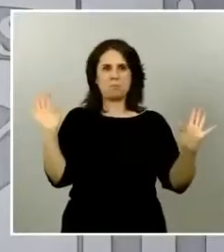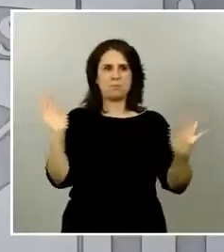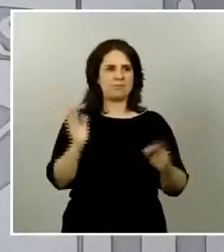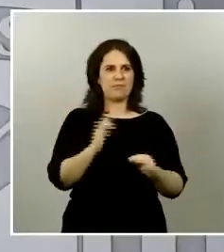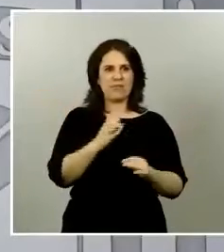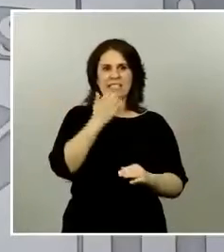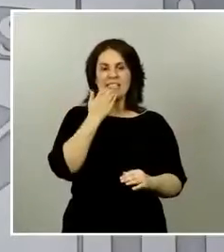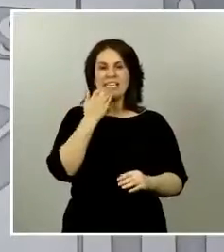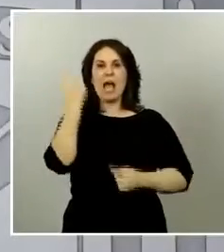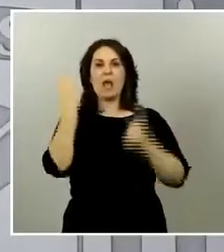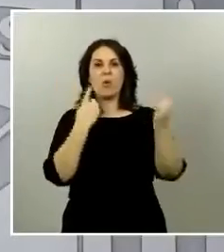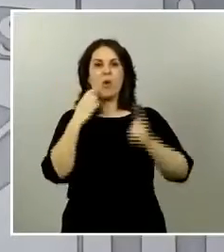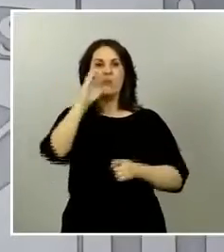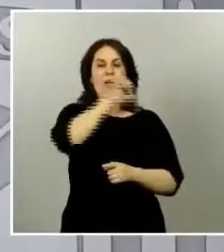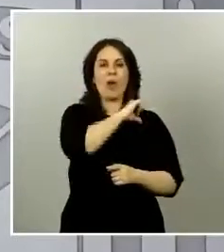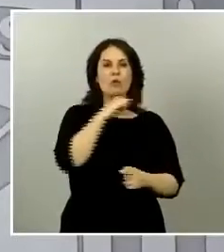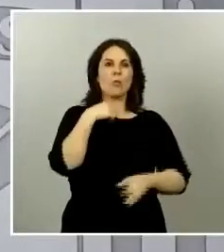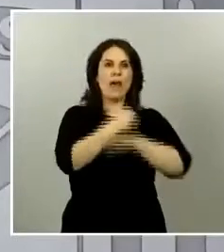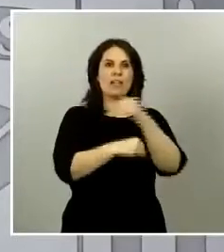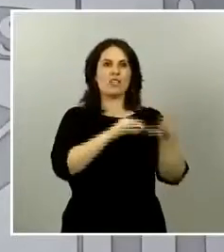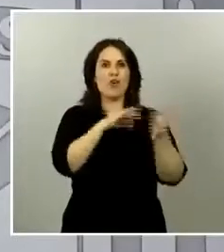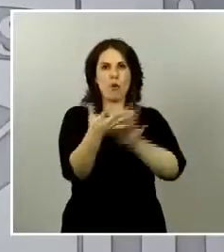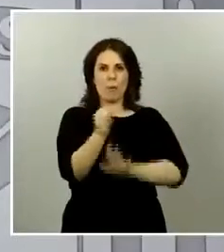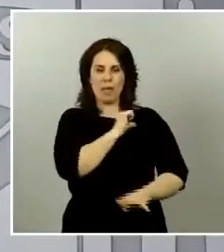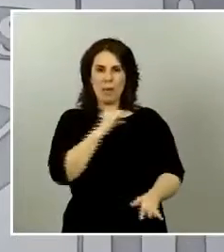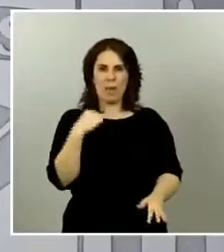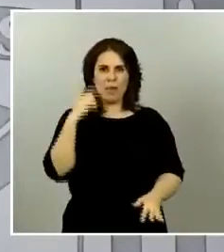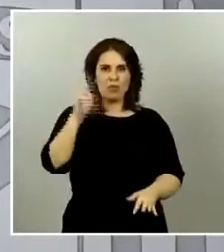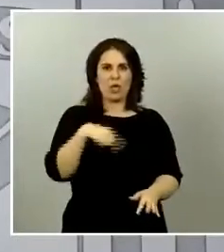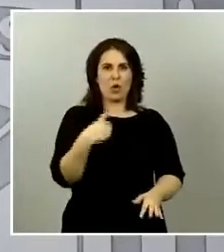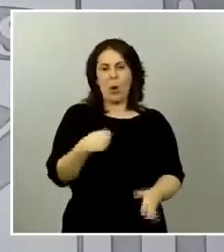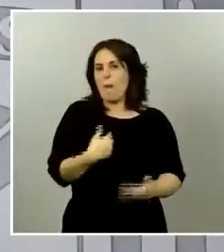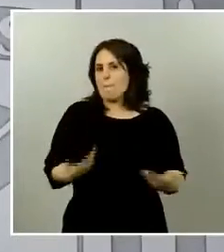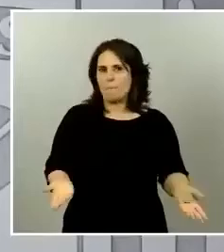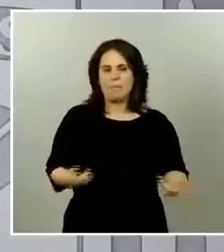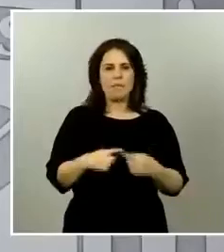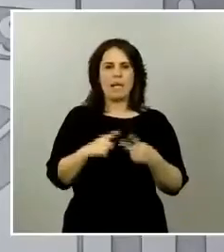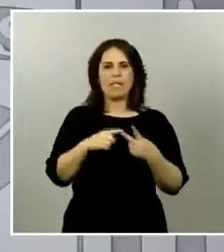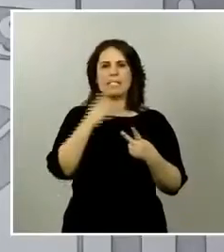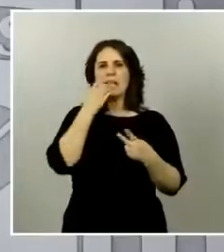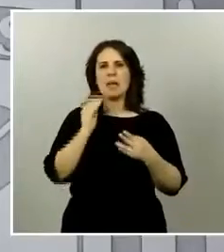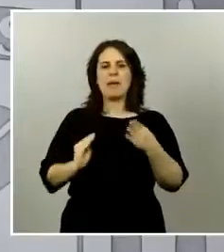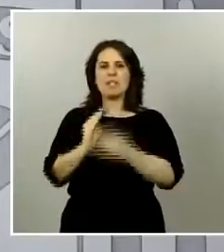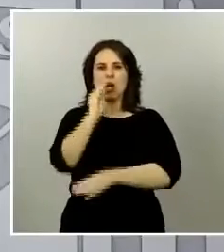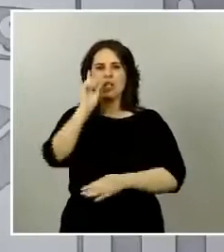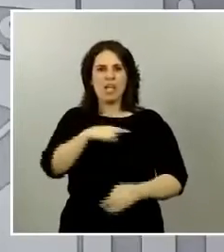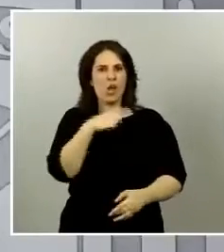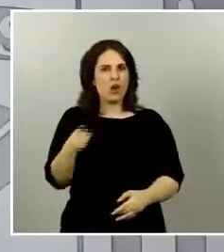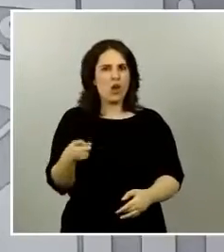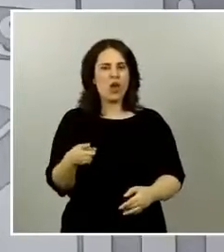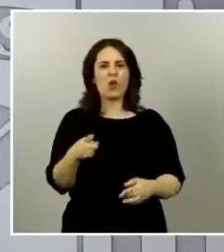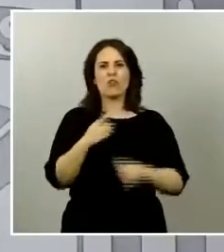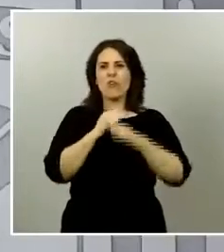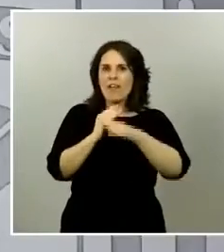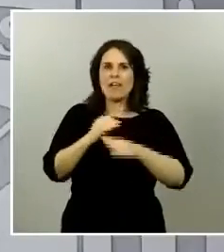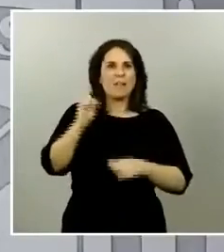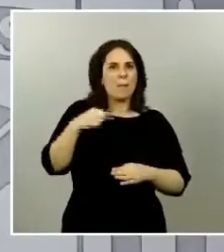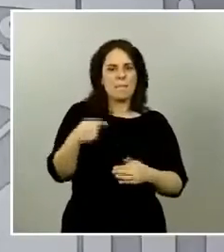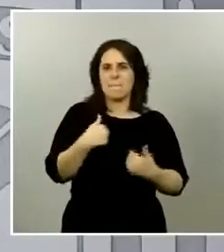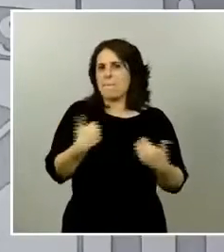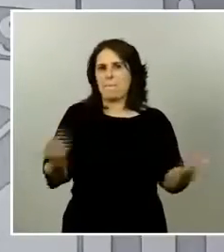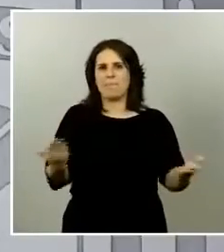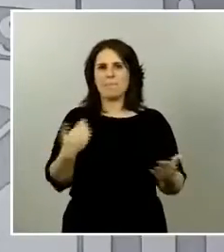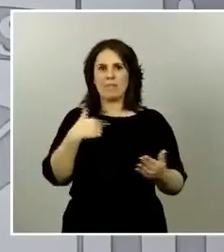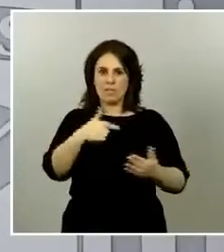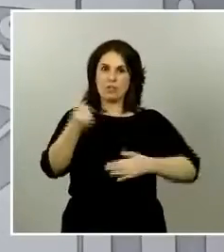ni respecto al diseño del sistema, si alguna comunidad previamente lo había privatizado o no, si había hecho lo suficiente inversión